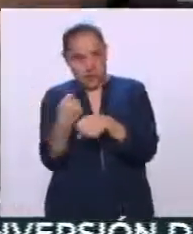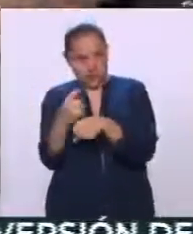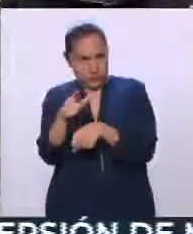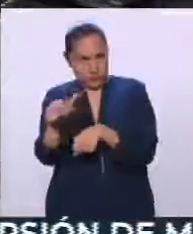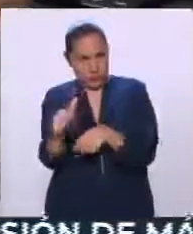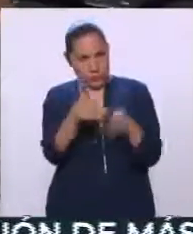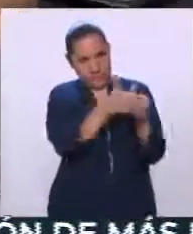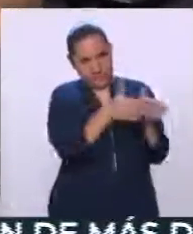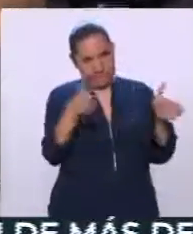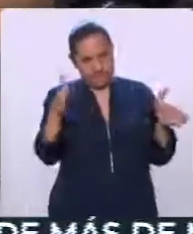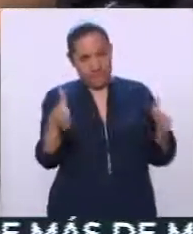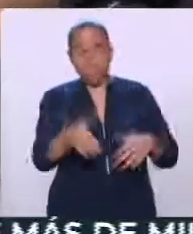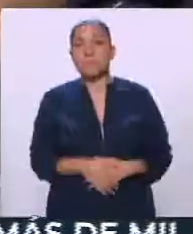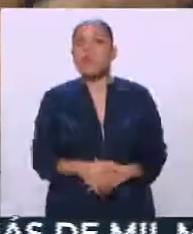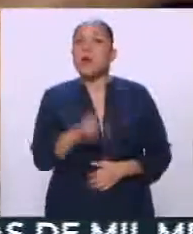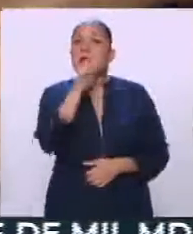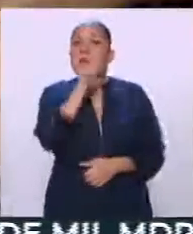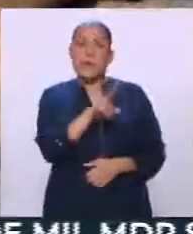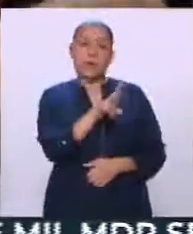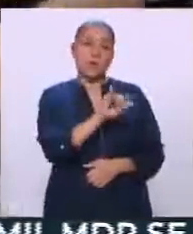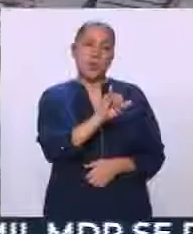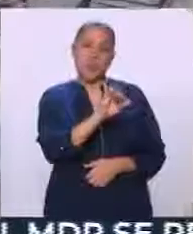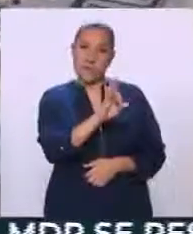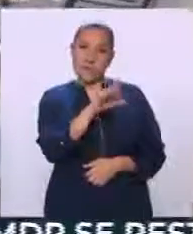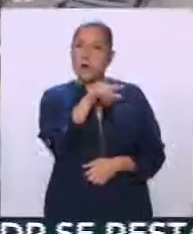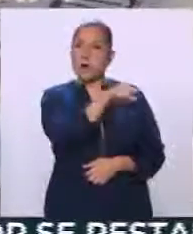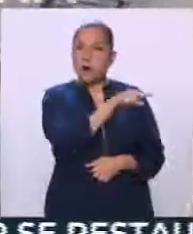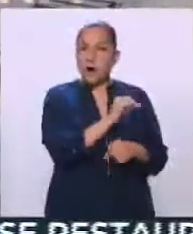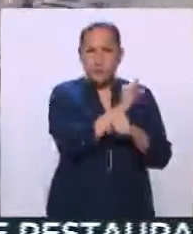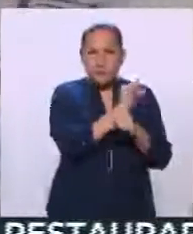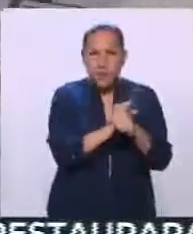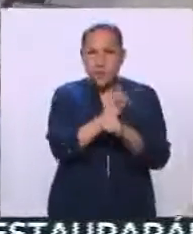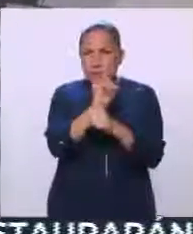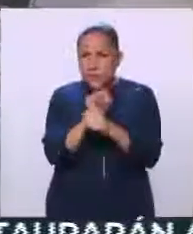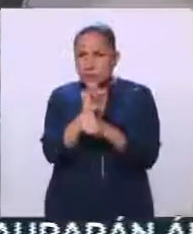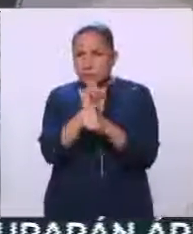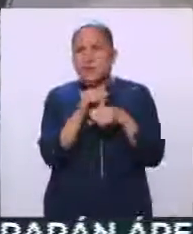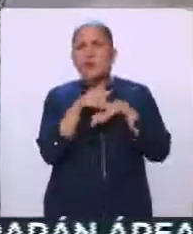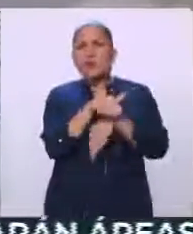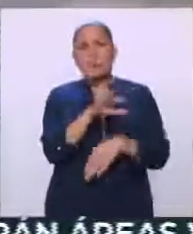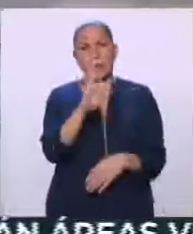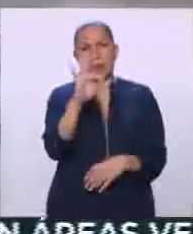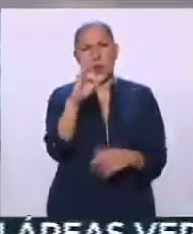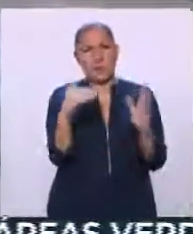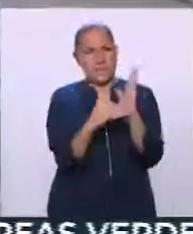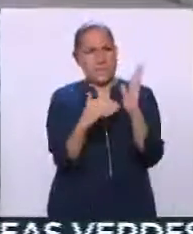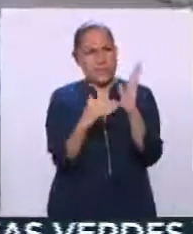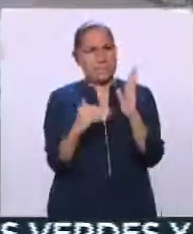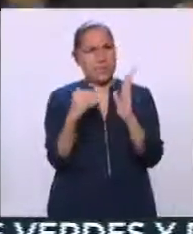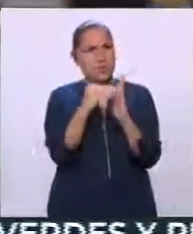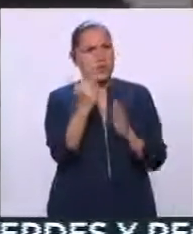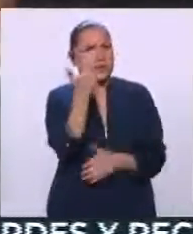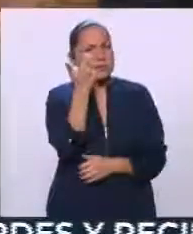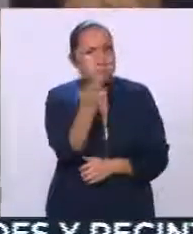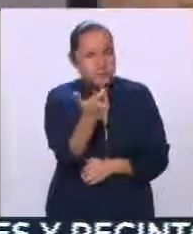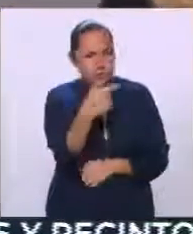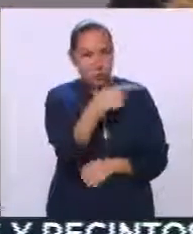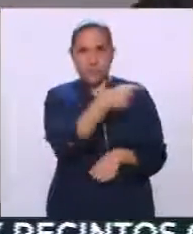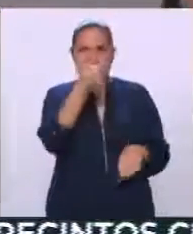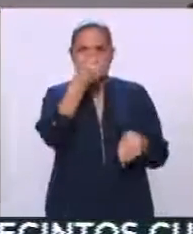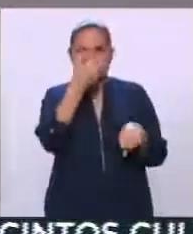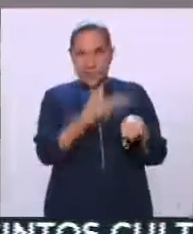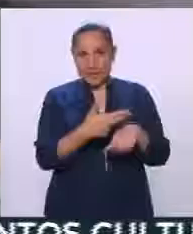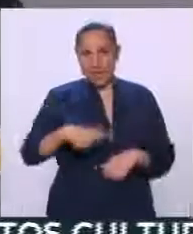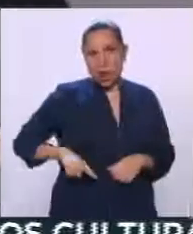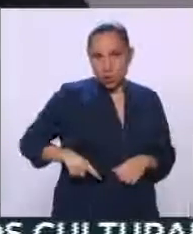Además, la Unidad de Inteligencia Financiera investigaba la manera en que se emplearon 40 mil millones de pesos ejercidos por la Secretaría de Gobernación,